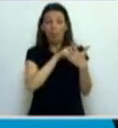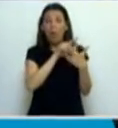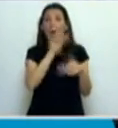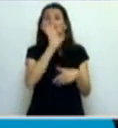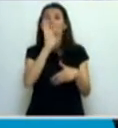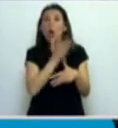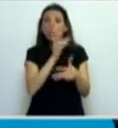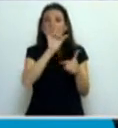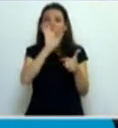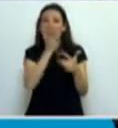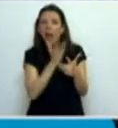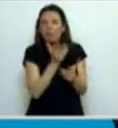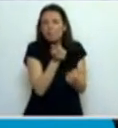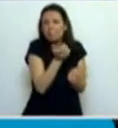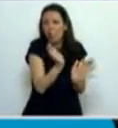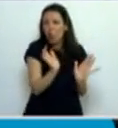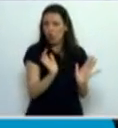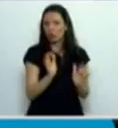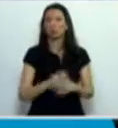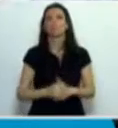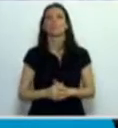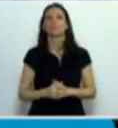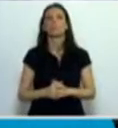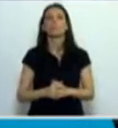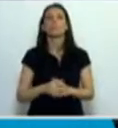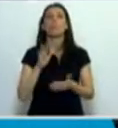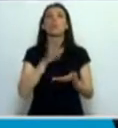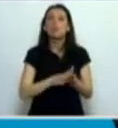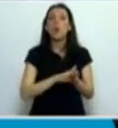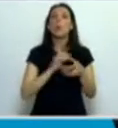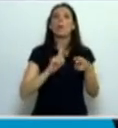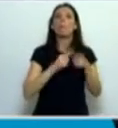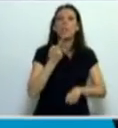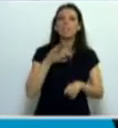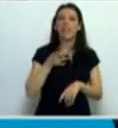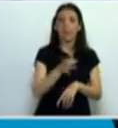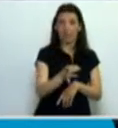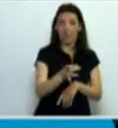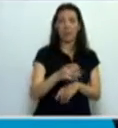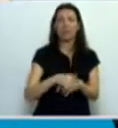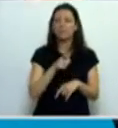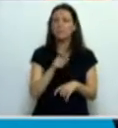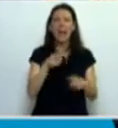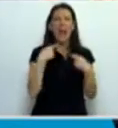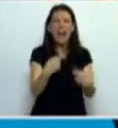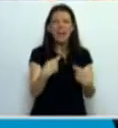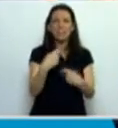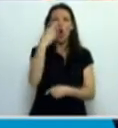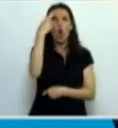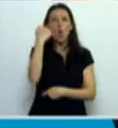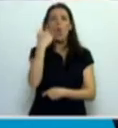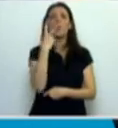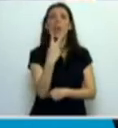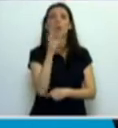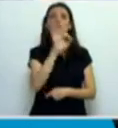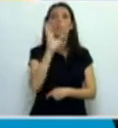son absolutamente insignificantes. Ejecución de políticas de transporte ferroviario. Se gastó el